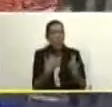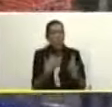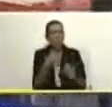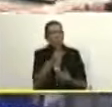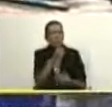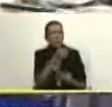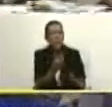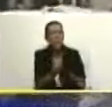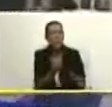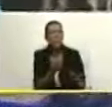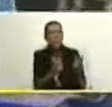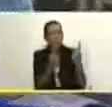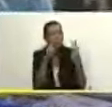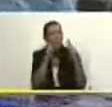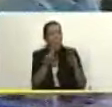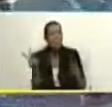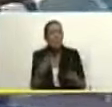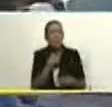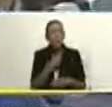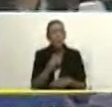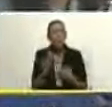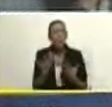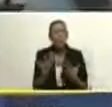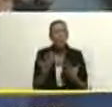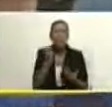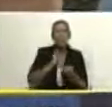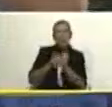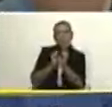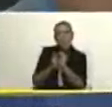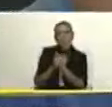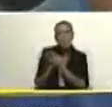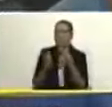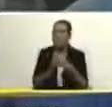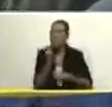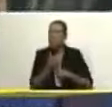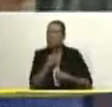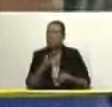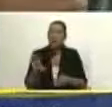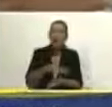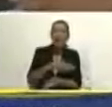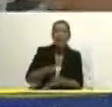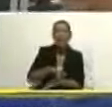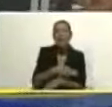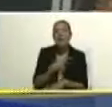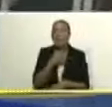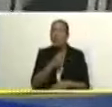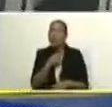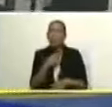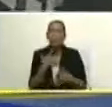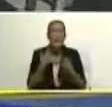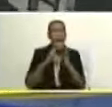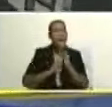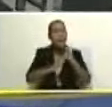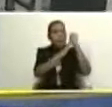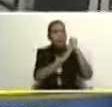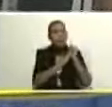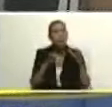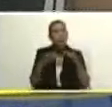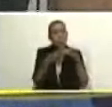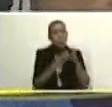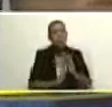Nicolás, nosotros hemos visto que a ti te gusta hacer deporte, a ti te gusta cantar, te gusta, eres líder de tu salón de